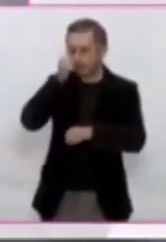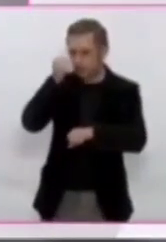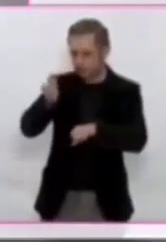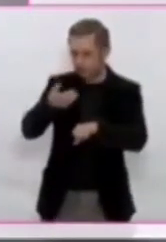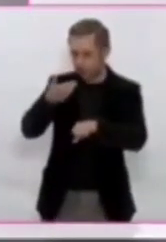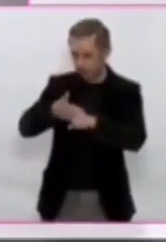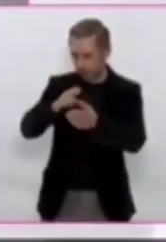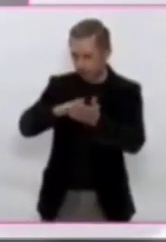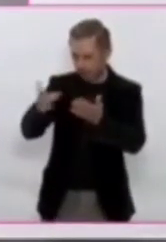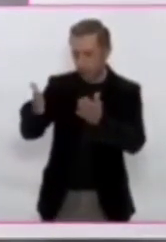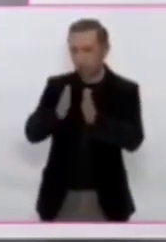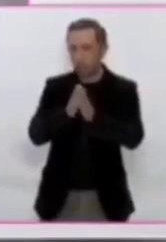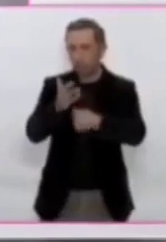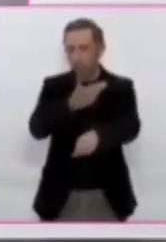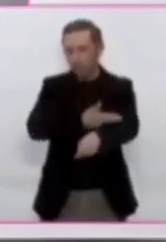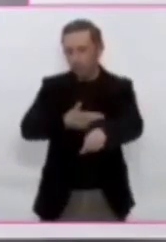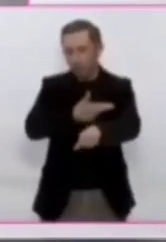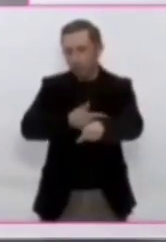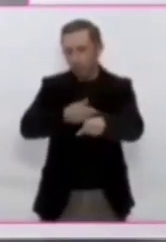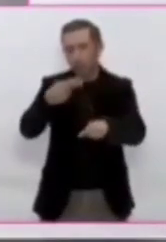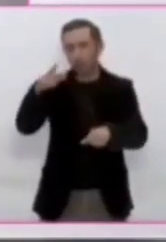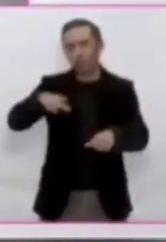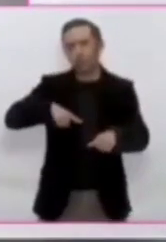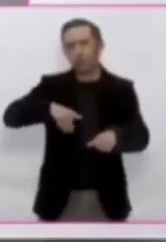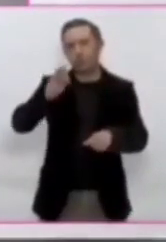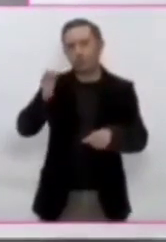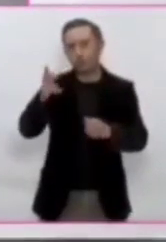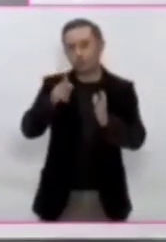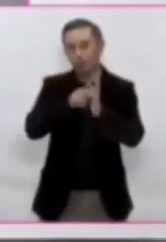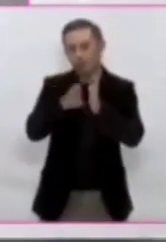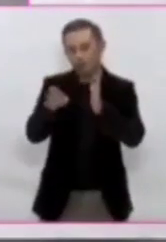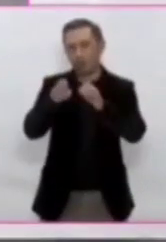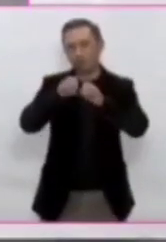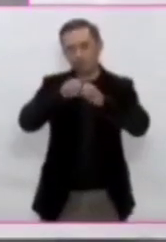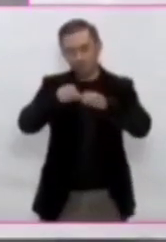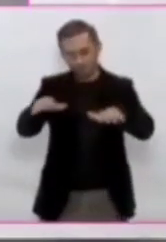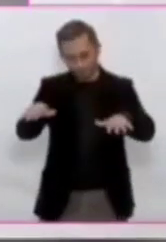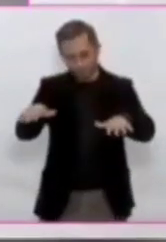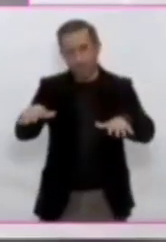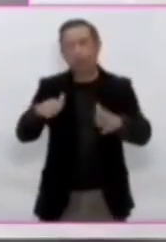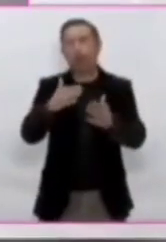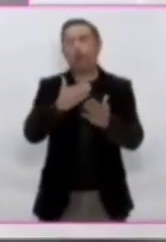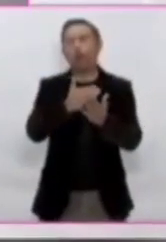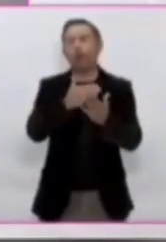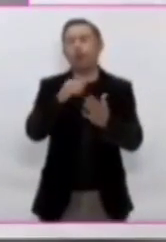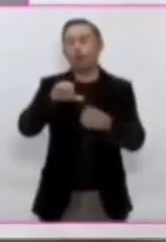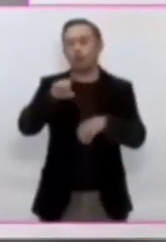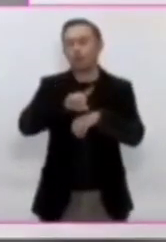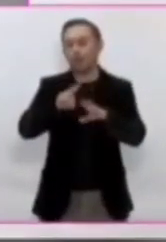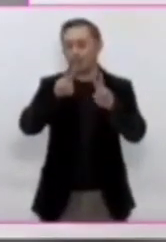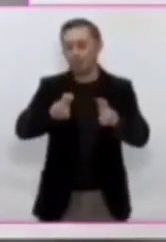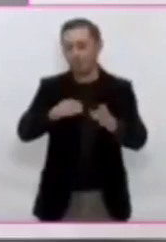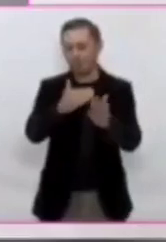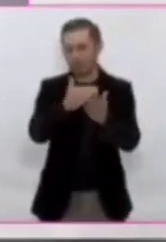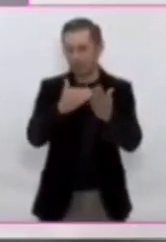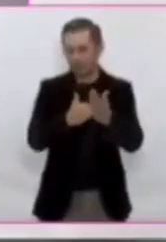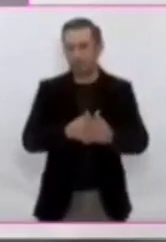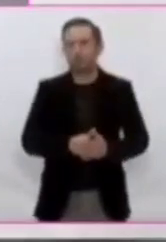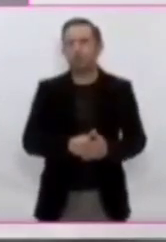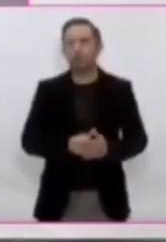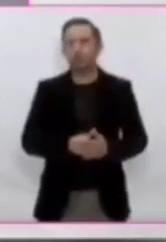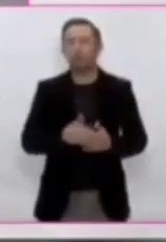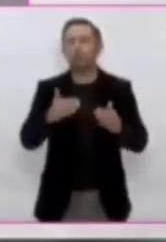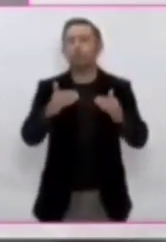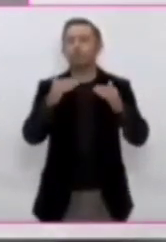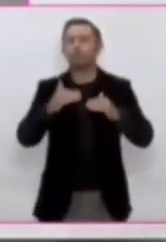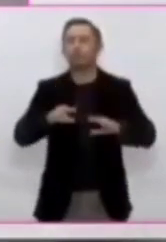para la publicación de la resolución aprobada en el Diario Oficial de la Federación y continúa con el siguiente punto del orden del día. El siguiente punto